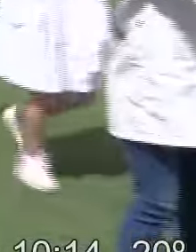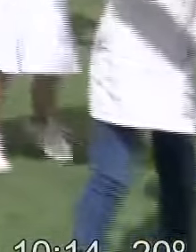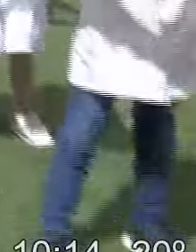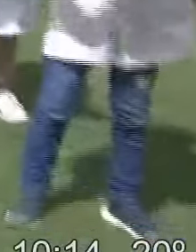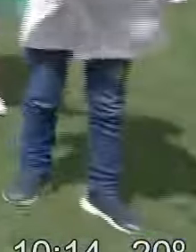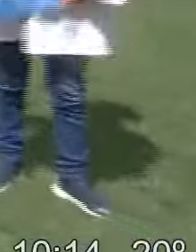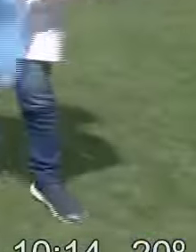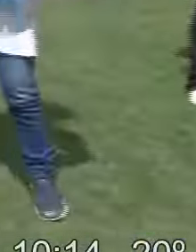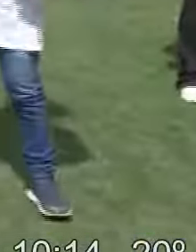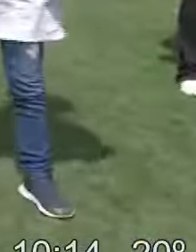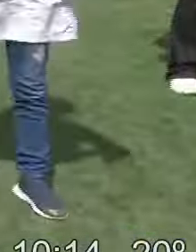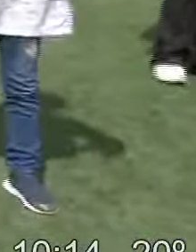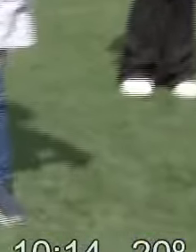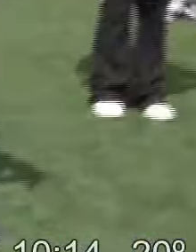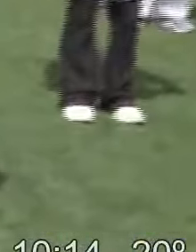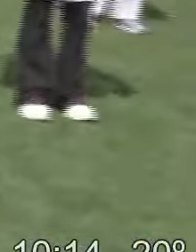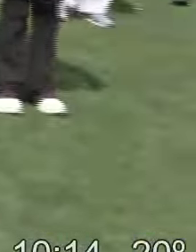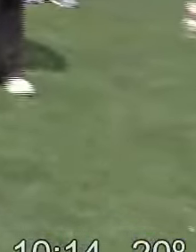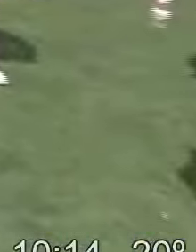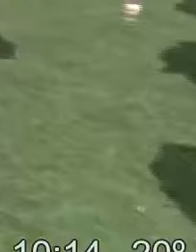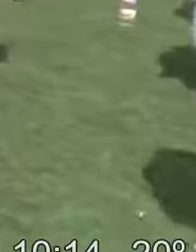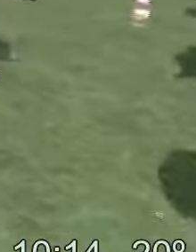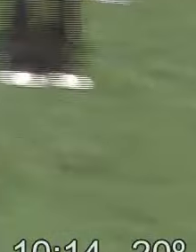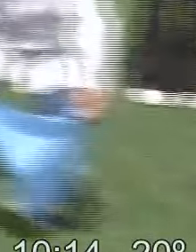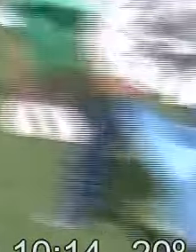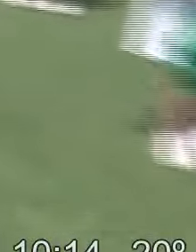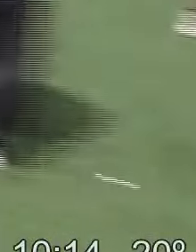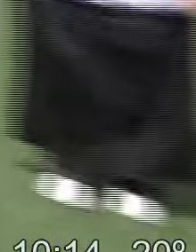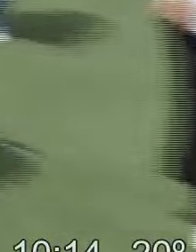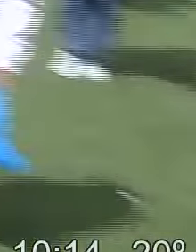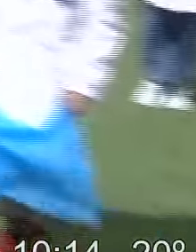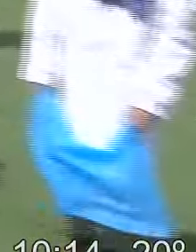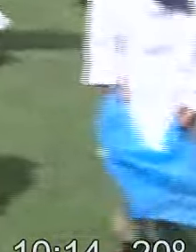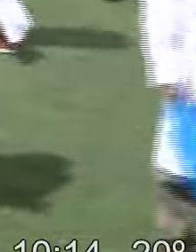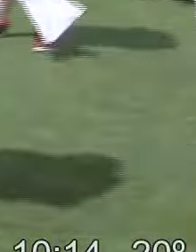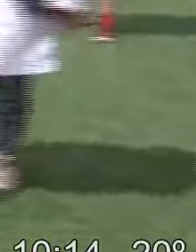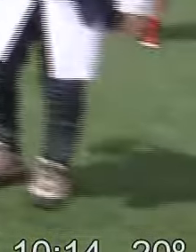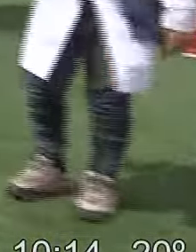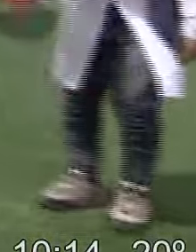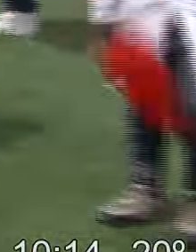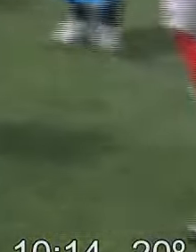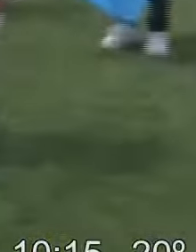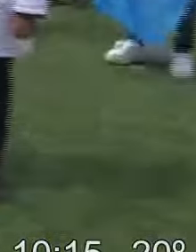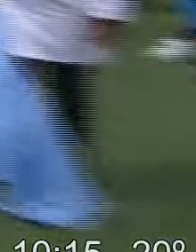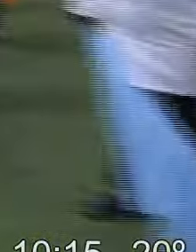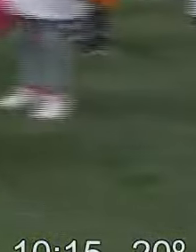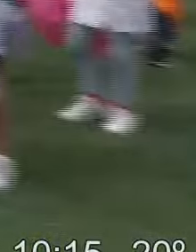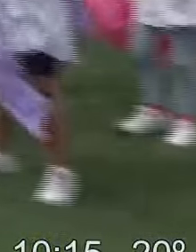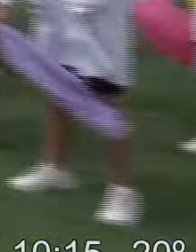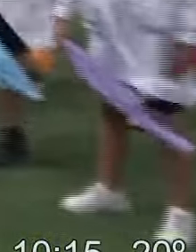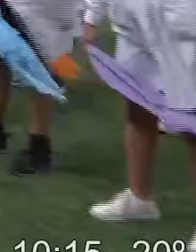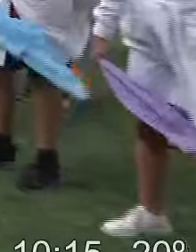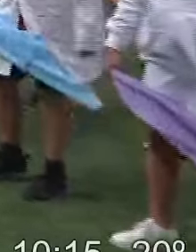vamos se fue F y fue dos TR